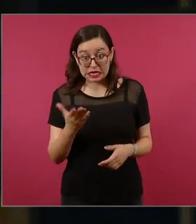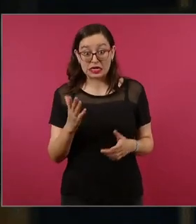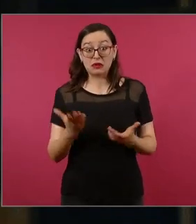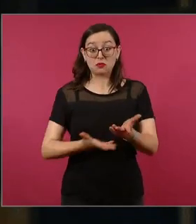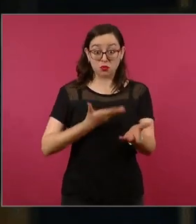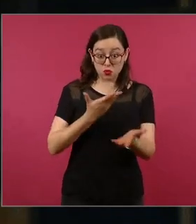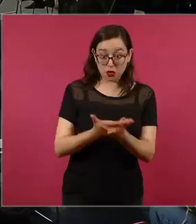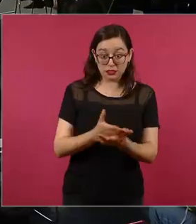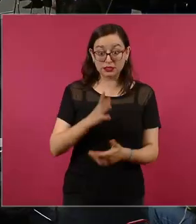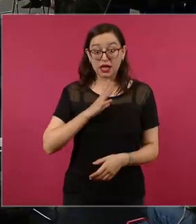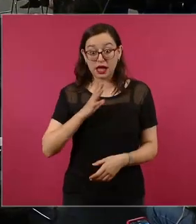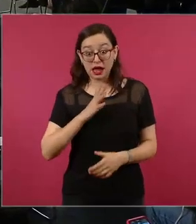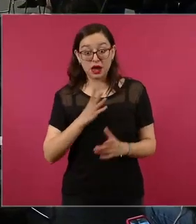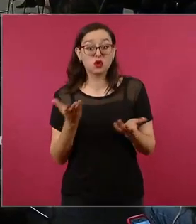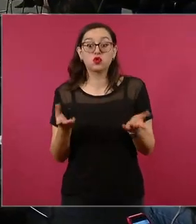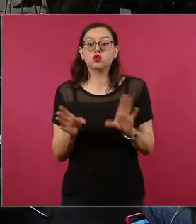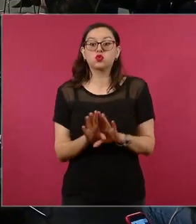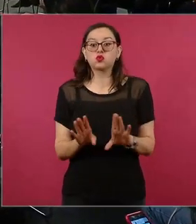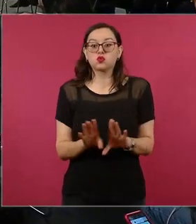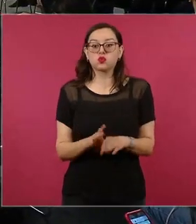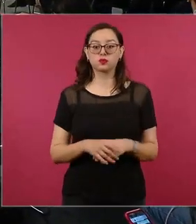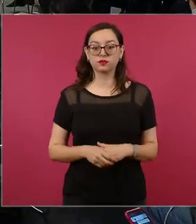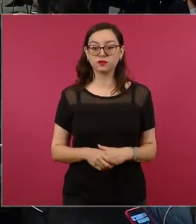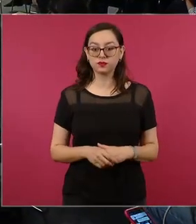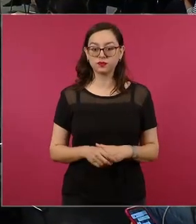programa? Bueno, hay